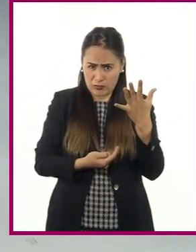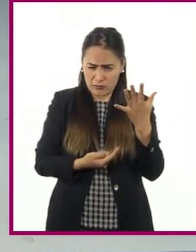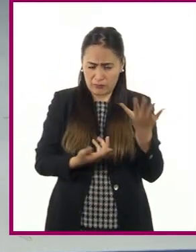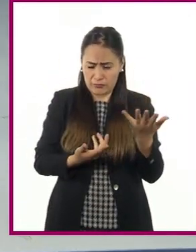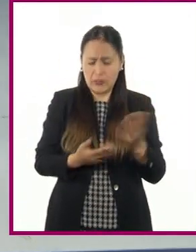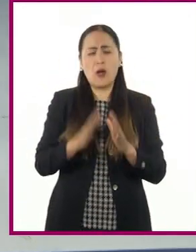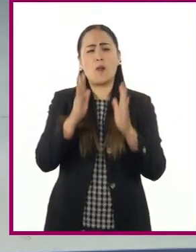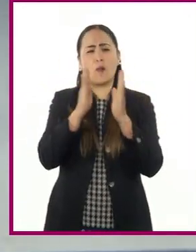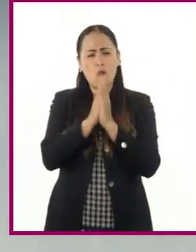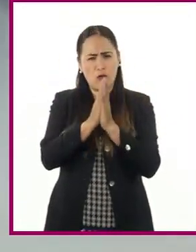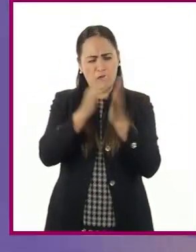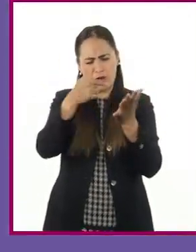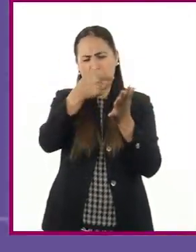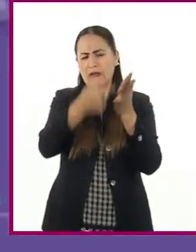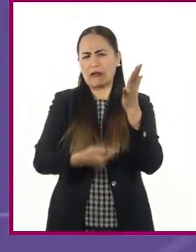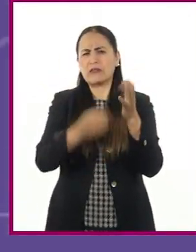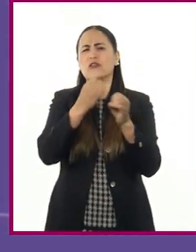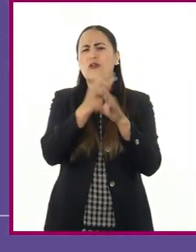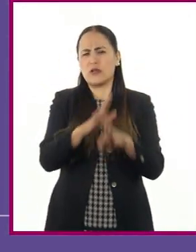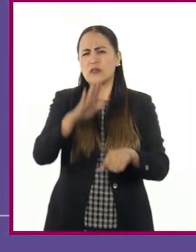detallar esta información?